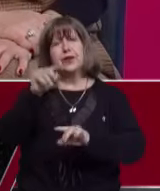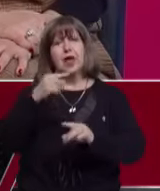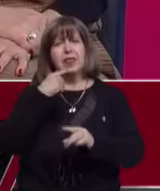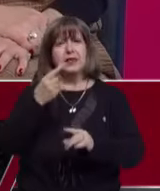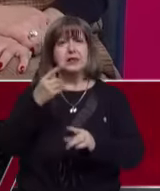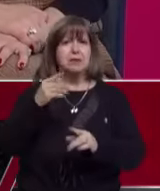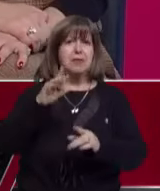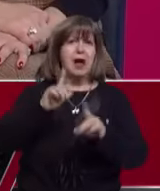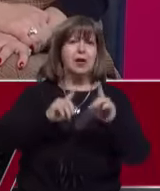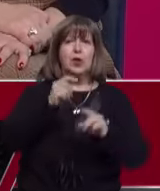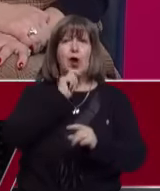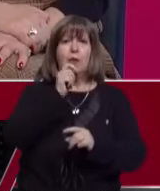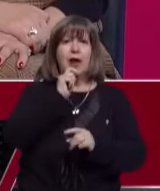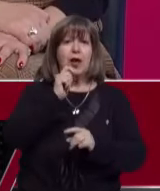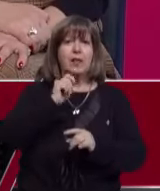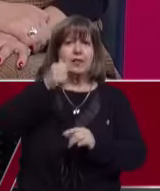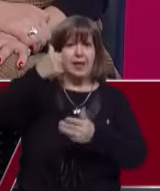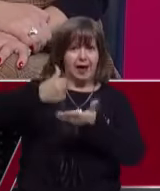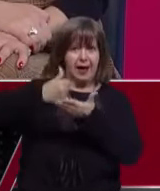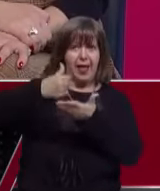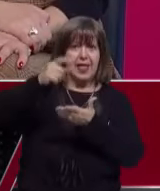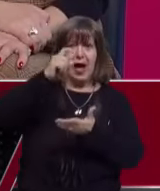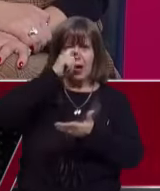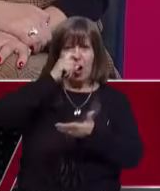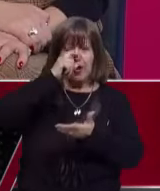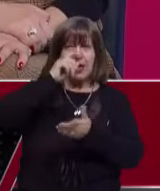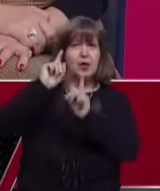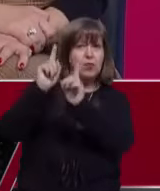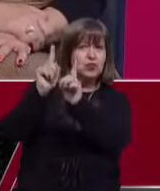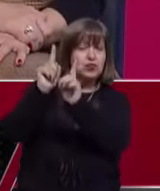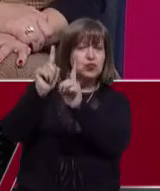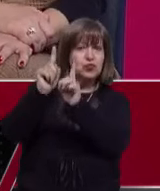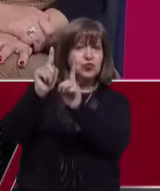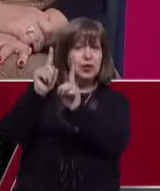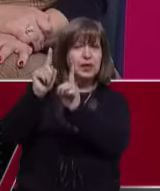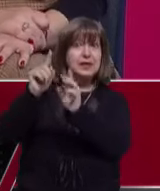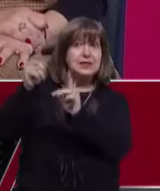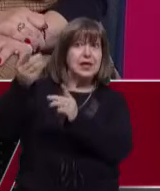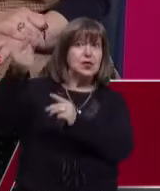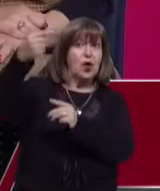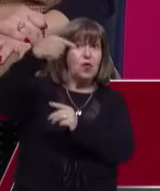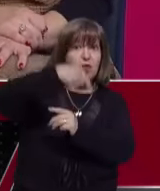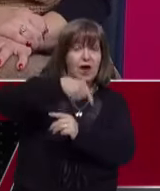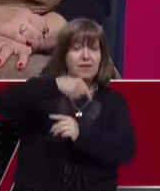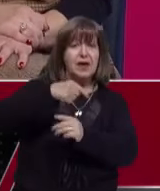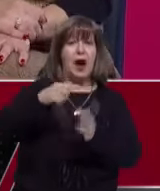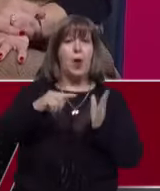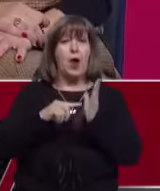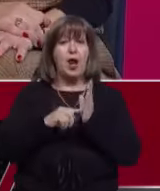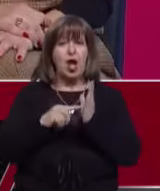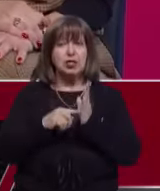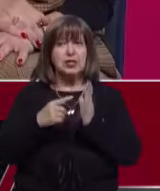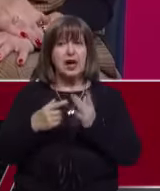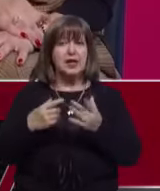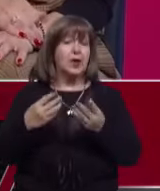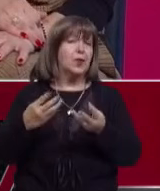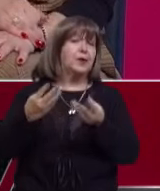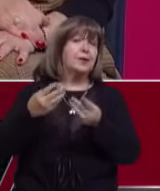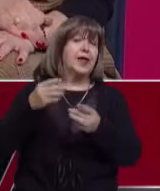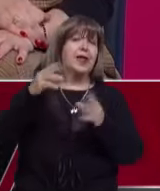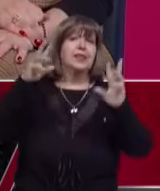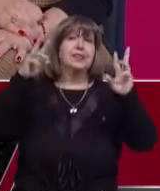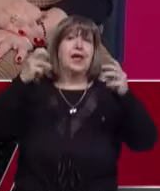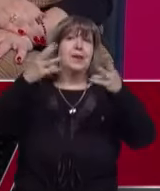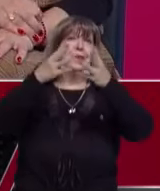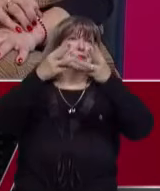nos vamos de corrientes es como que el caso loan va a pasar a un segundo plano por eso la prensa tiene que estar allí y tenemos que seguir